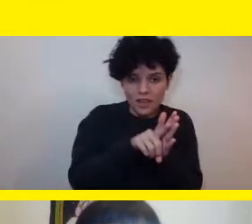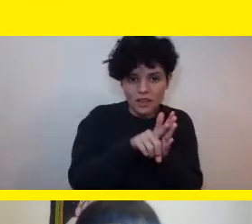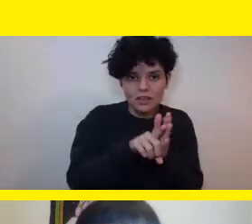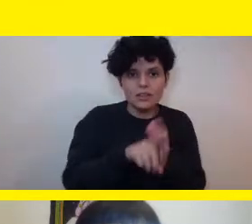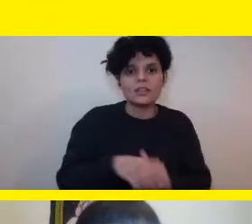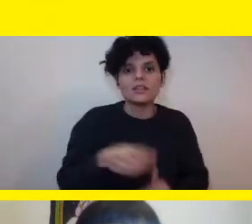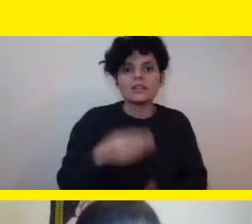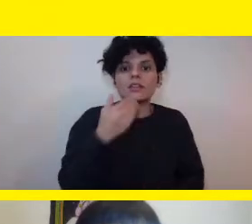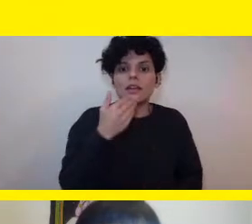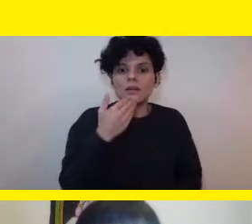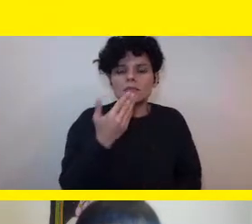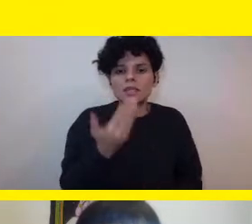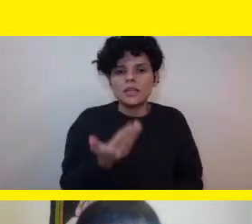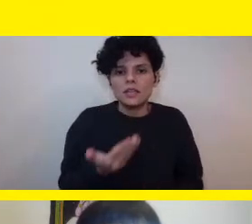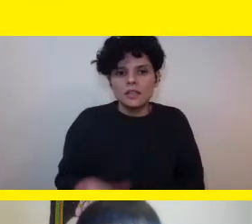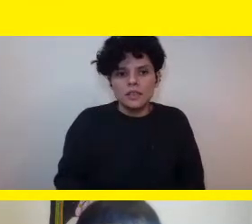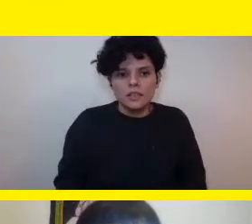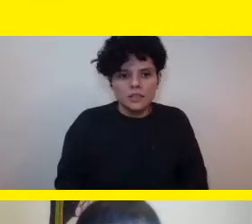si algo